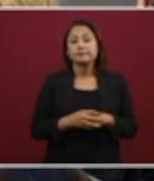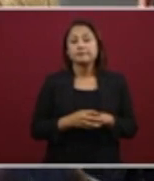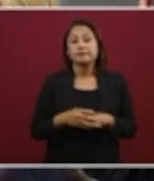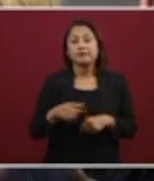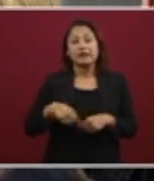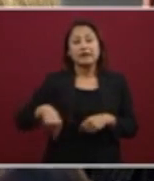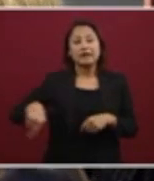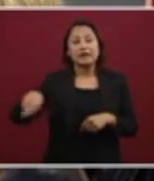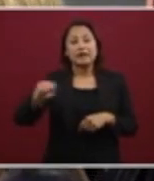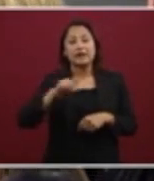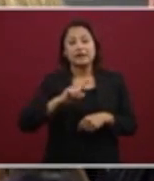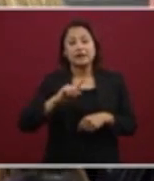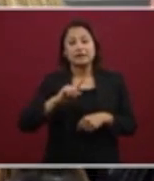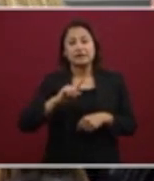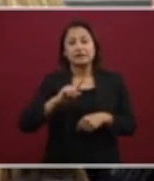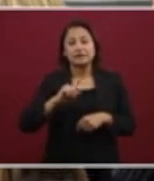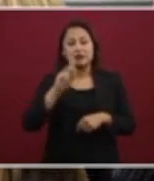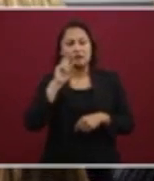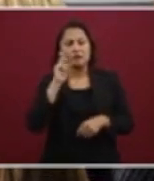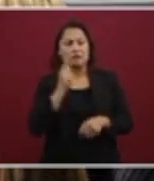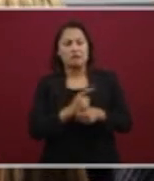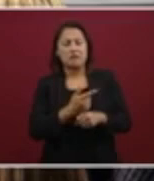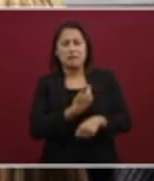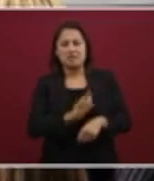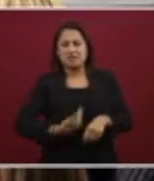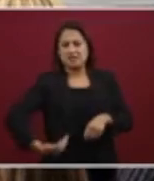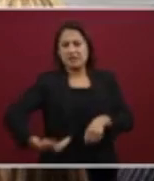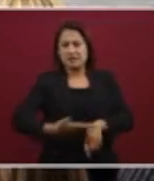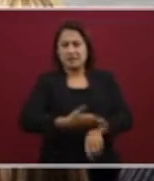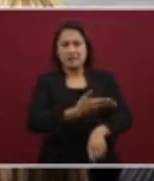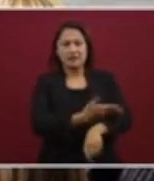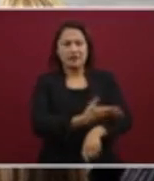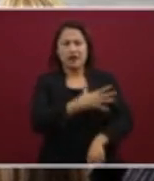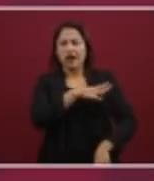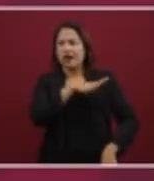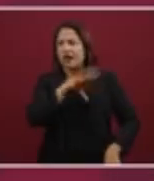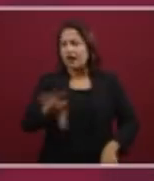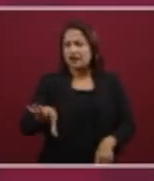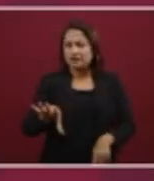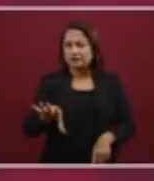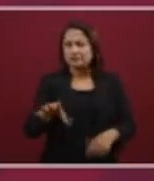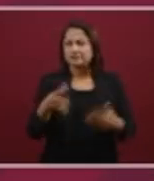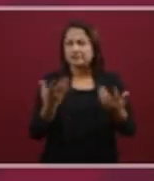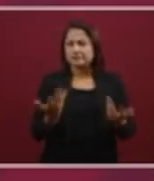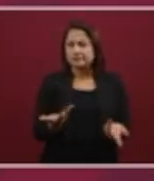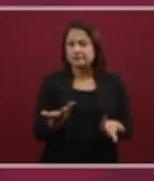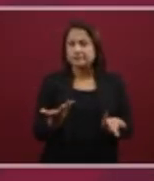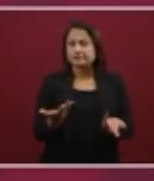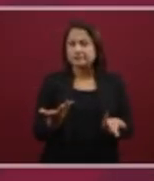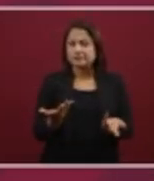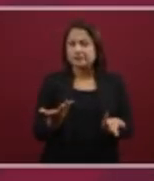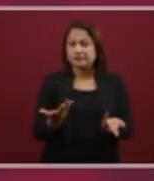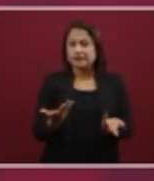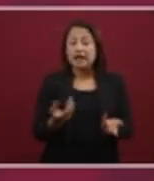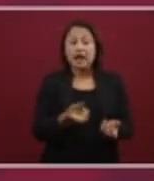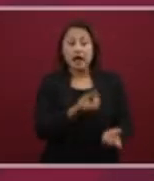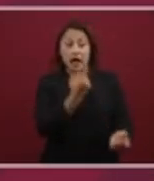al presidente Madero. Lo rechazaban hasta los propios miembros de su